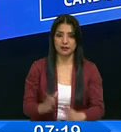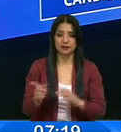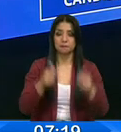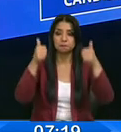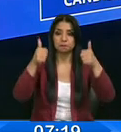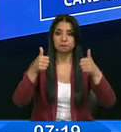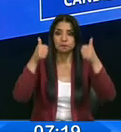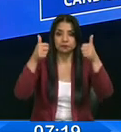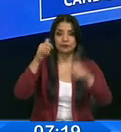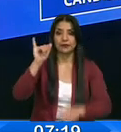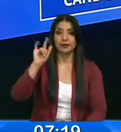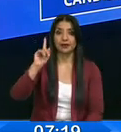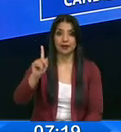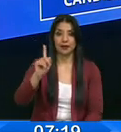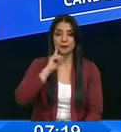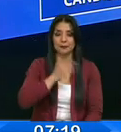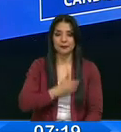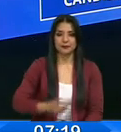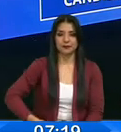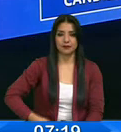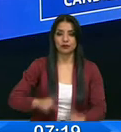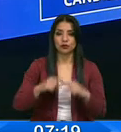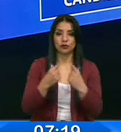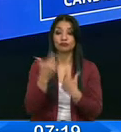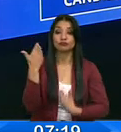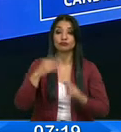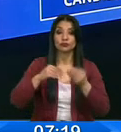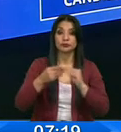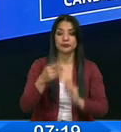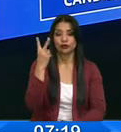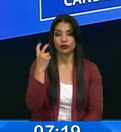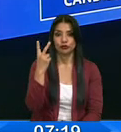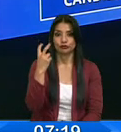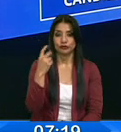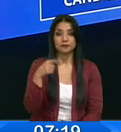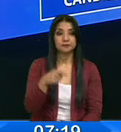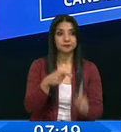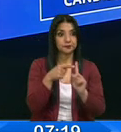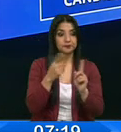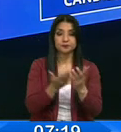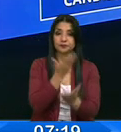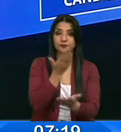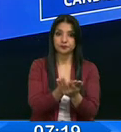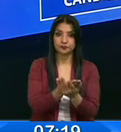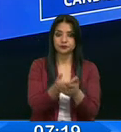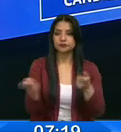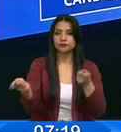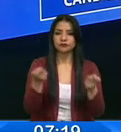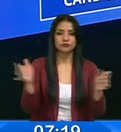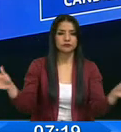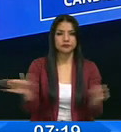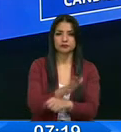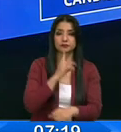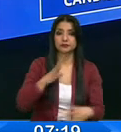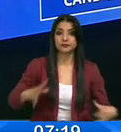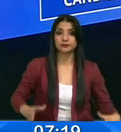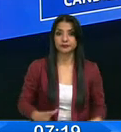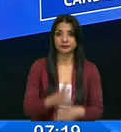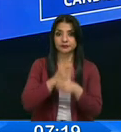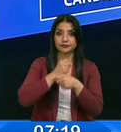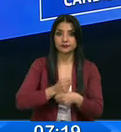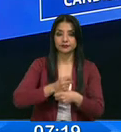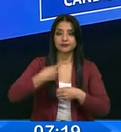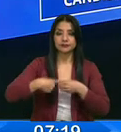Izquierda Democrática, listas 12. ¿Qué propone? Pues retomar el manejo total de la seguridad de la ciudad. Es una